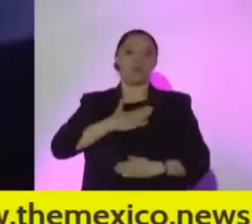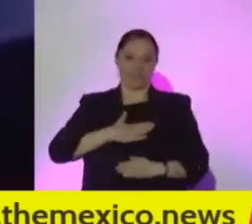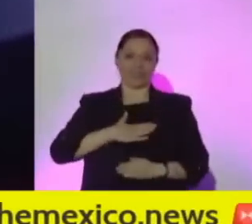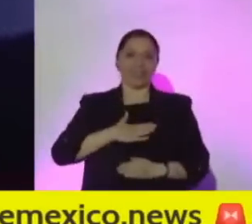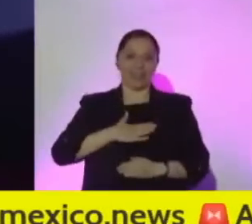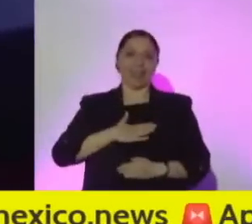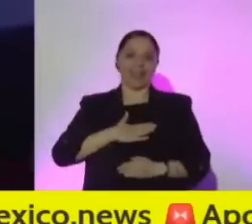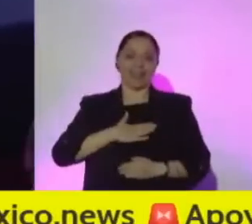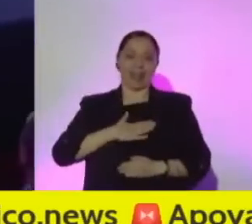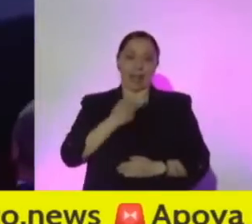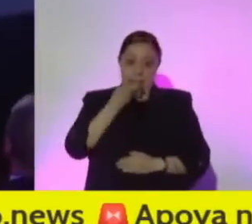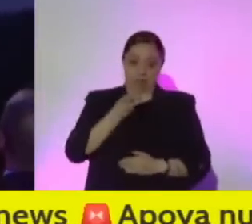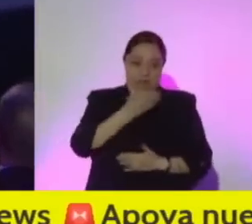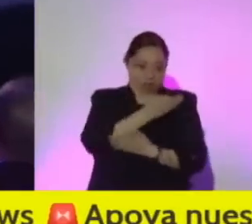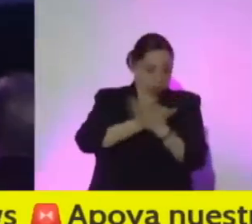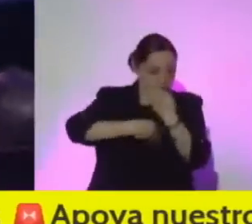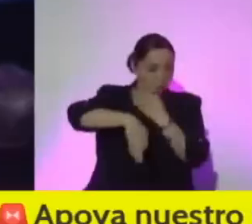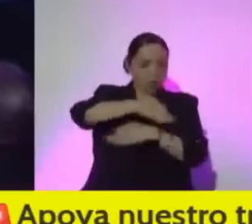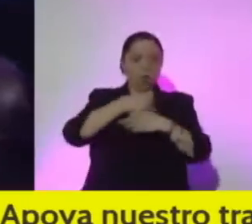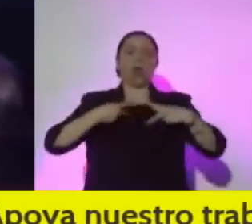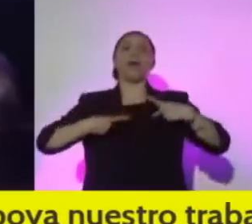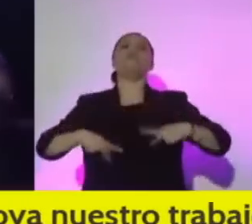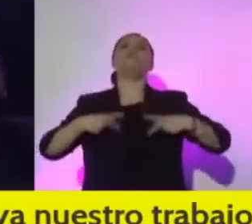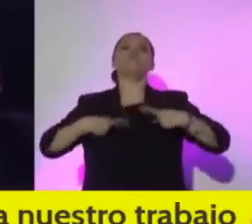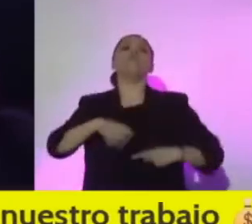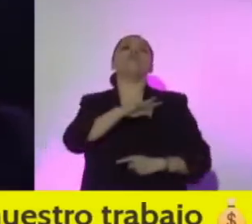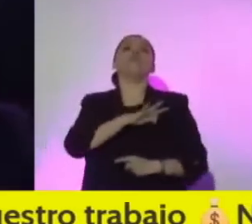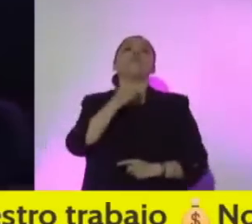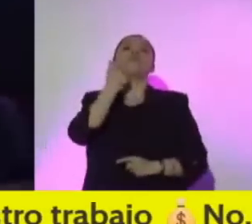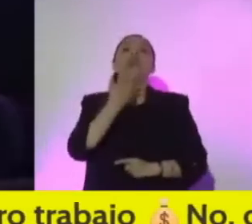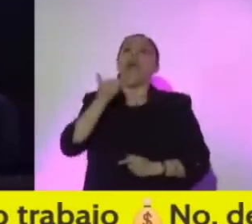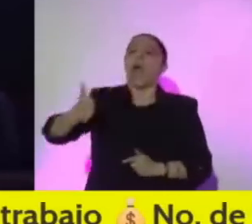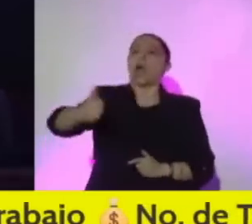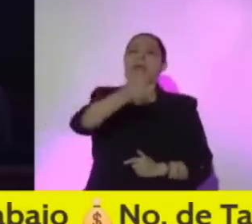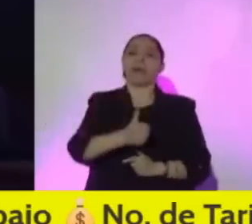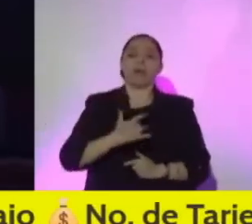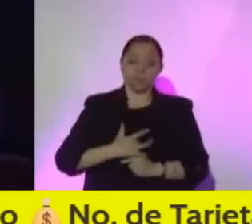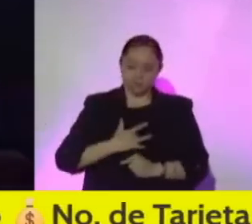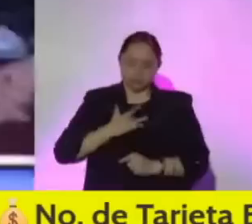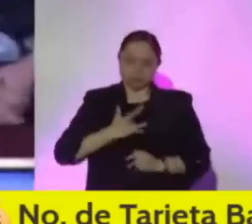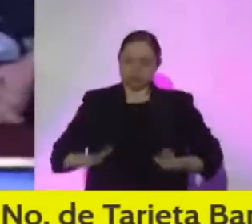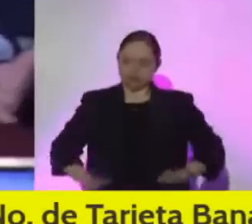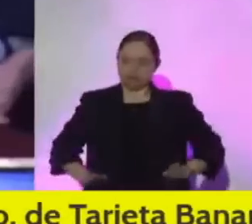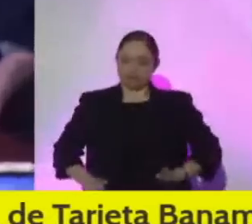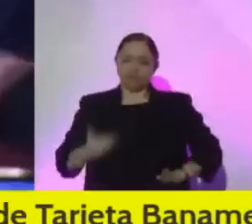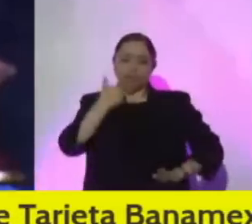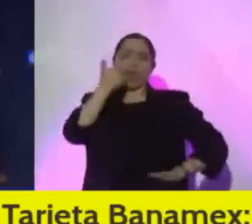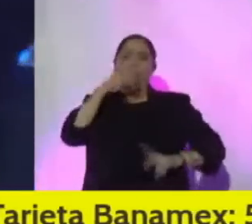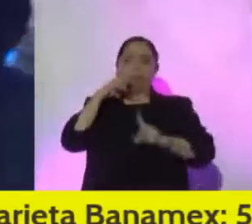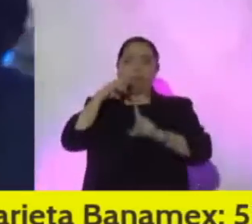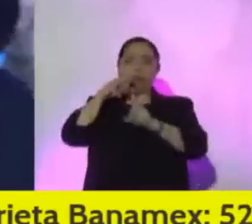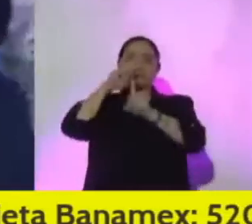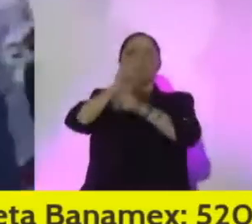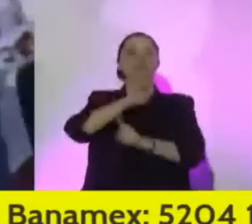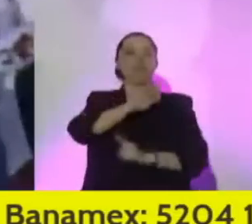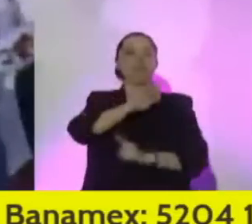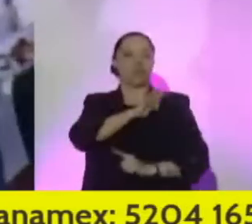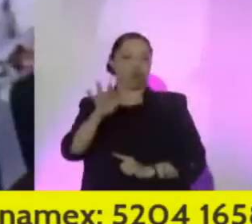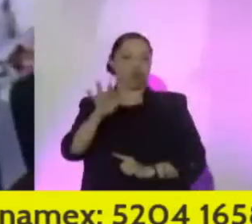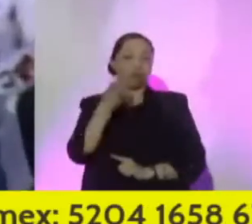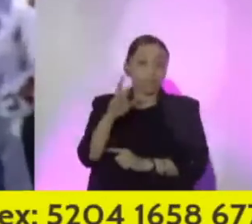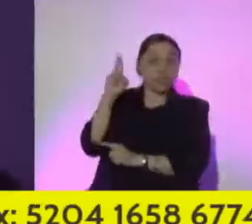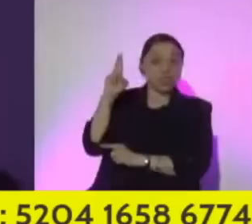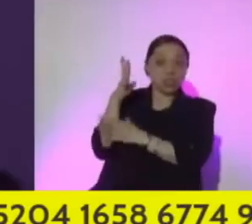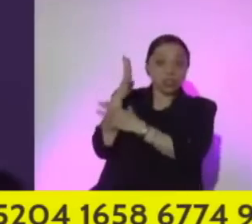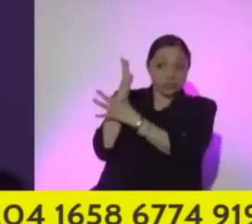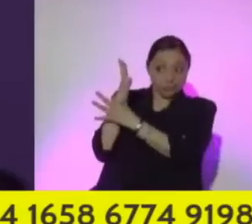todos podemos aspirar a ser quienes queremos ser ese es el México al que nos convoca sochil Gálvez